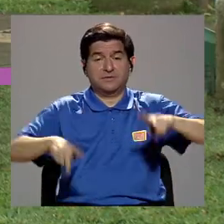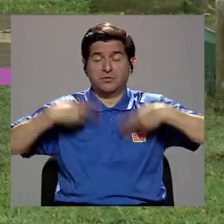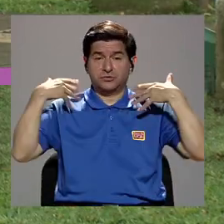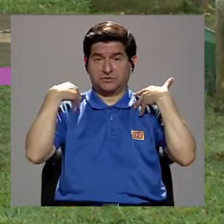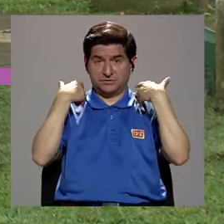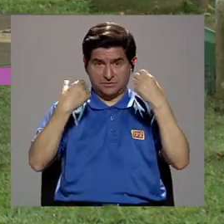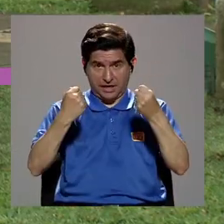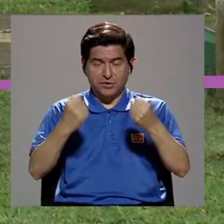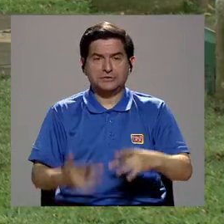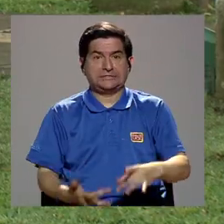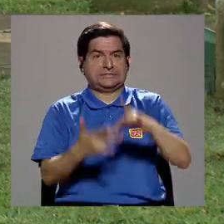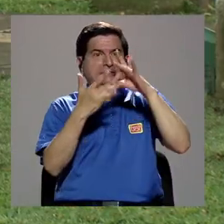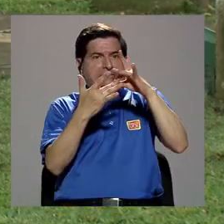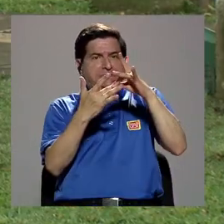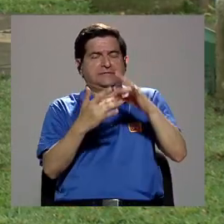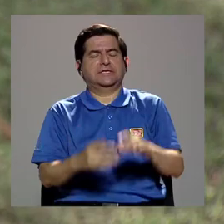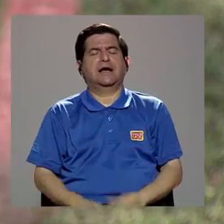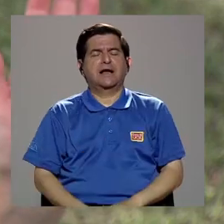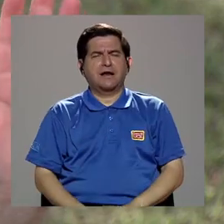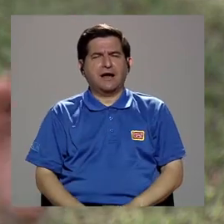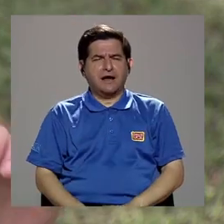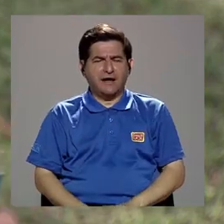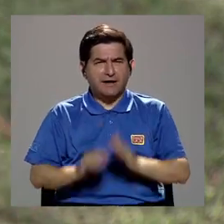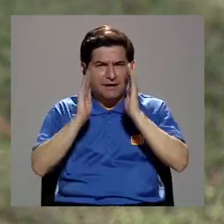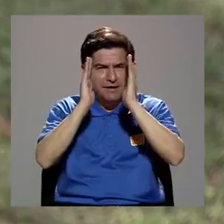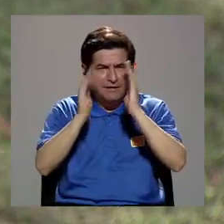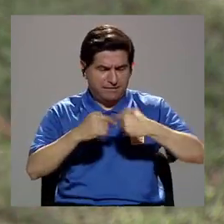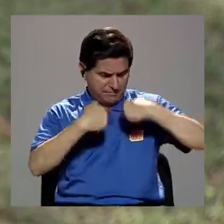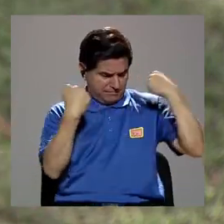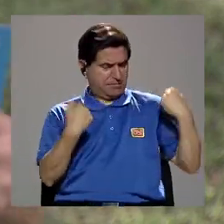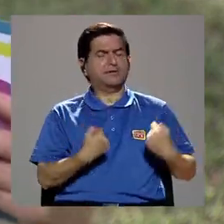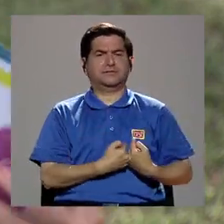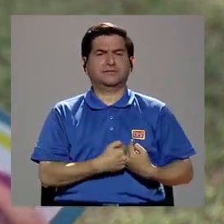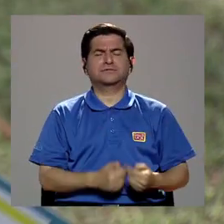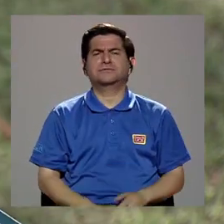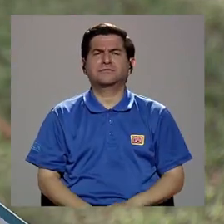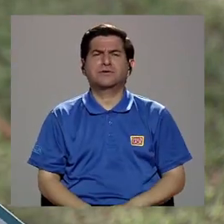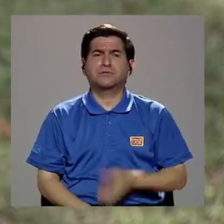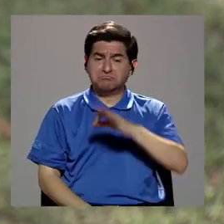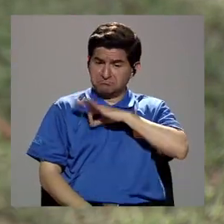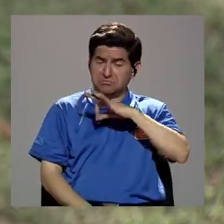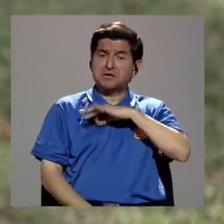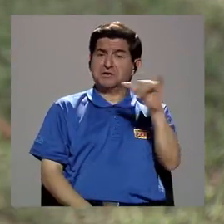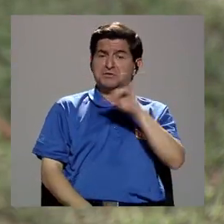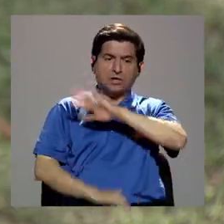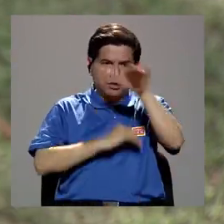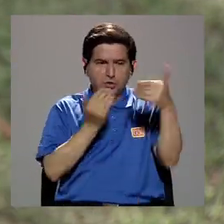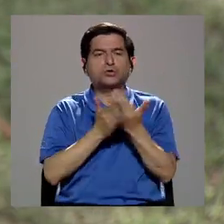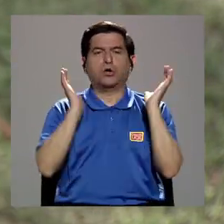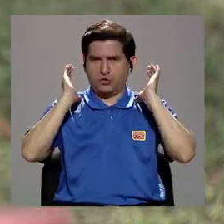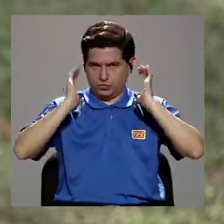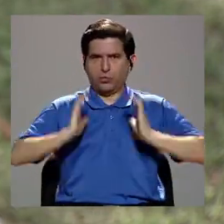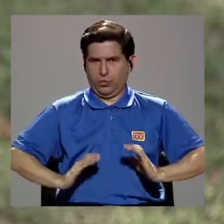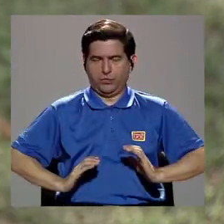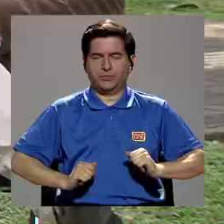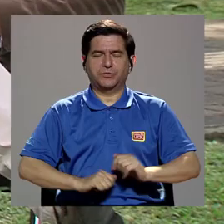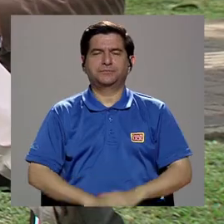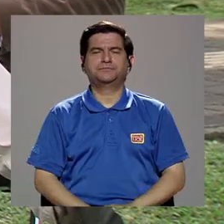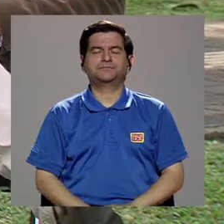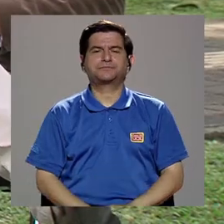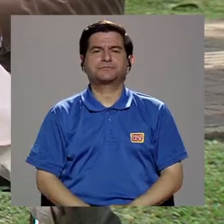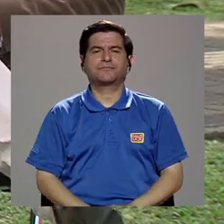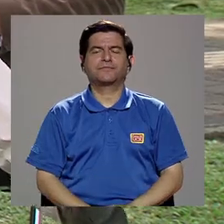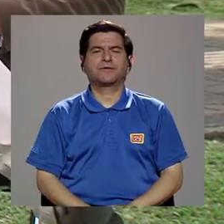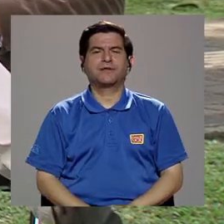saludables, especialmente para cuidar nuestro corazón, pero aprovechamos y nos beneficiamos todo nuestro cuerpo de estos. Y justamente